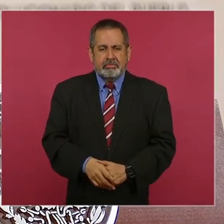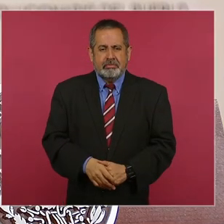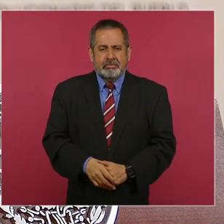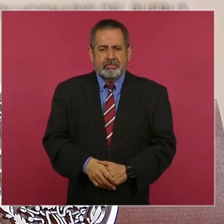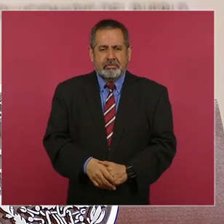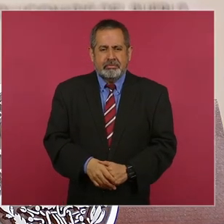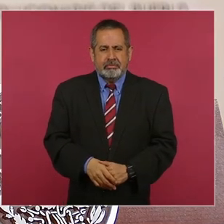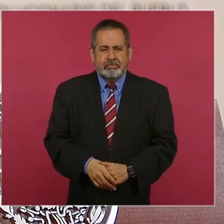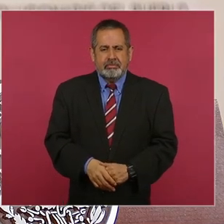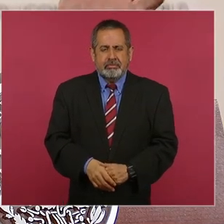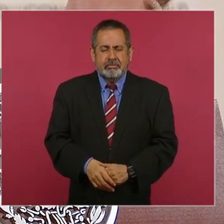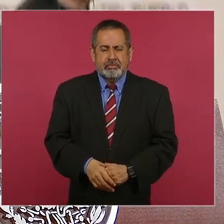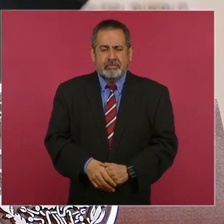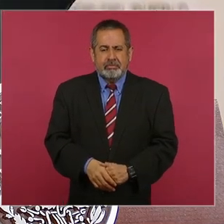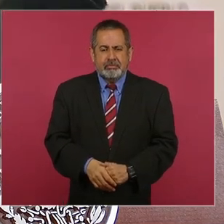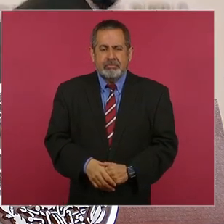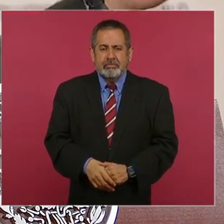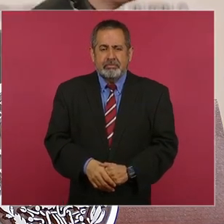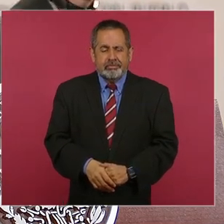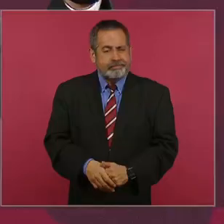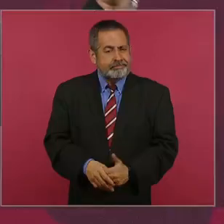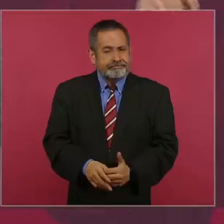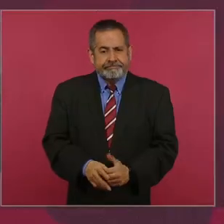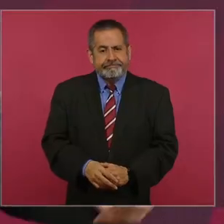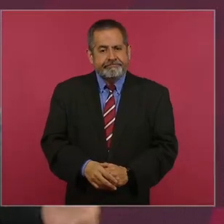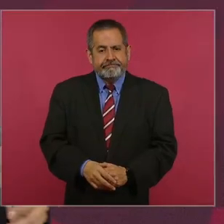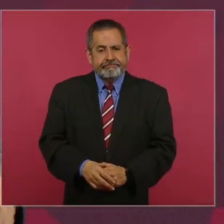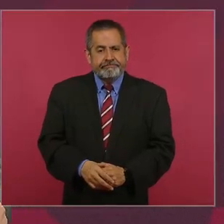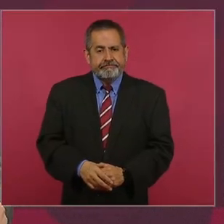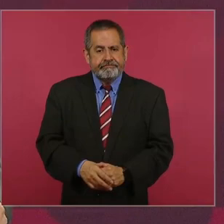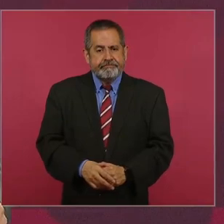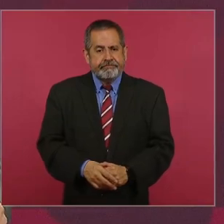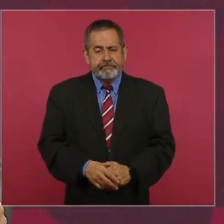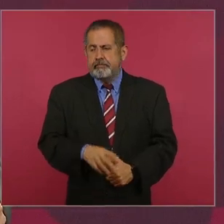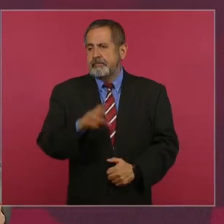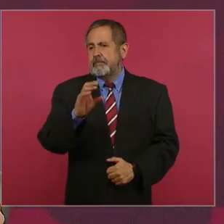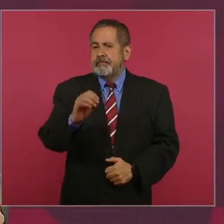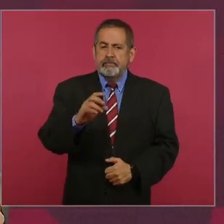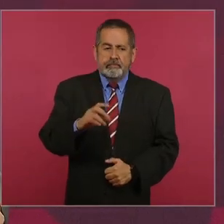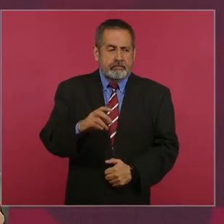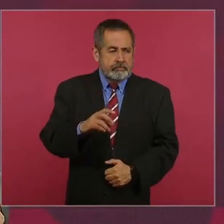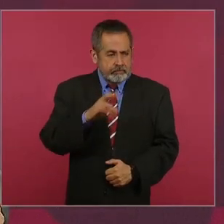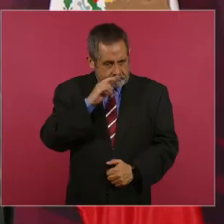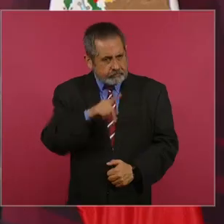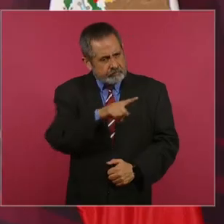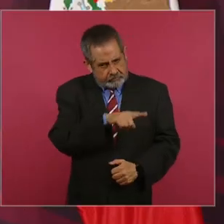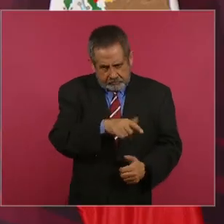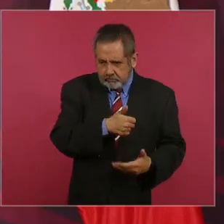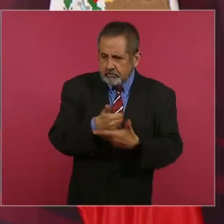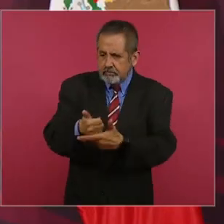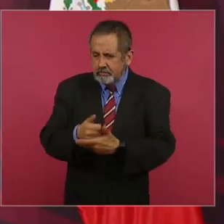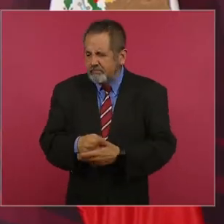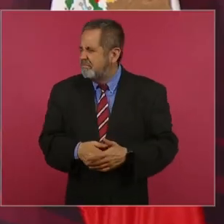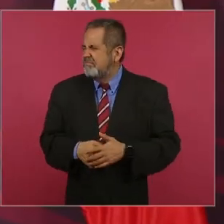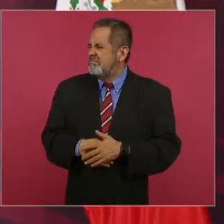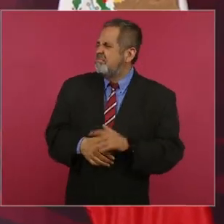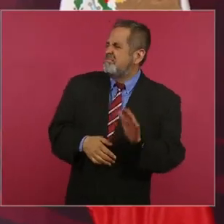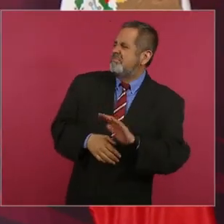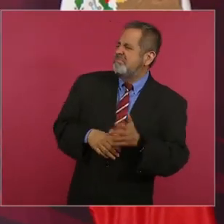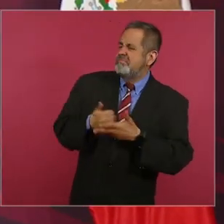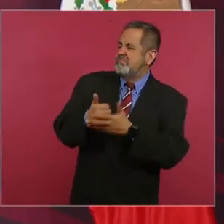o en vez de ayudar ir a buscar